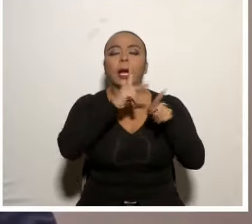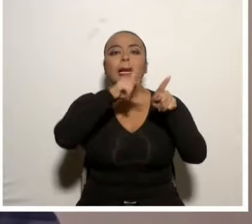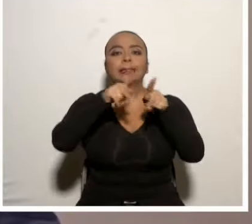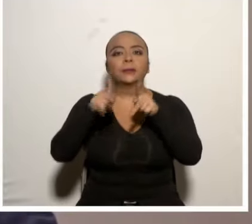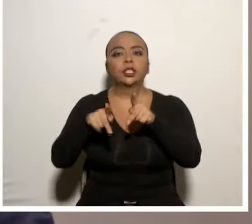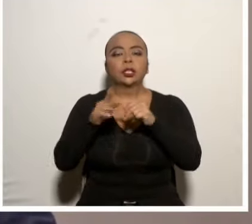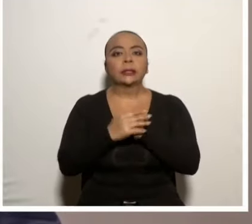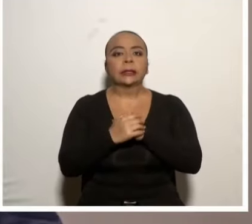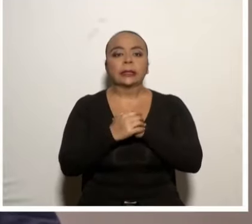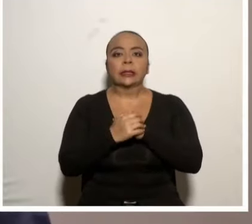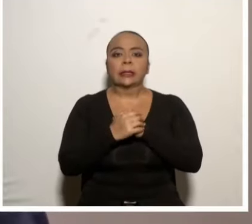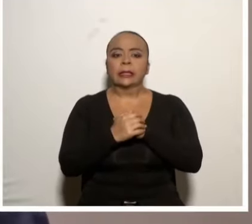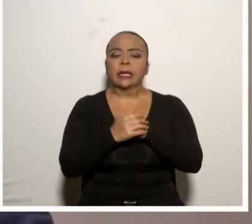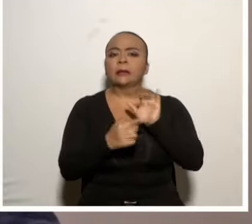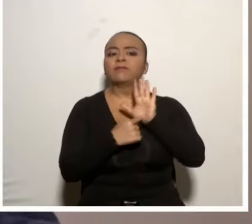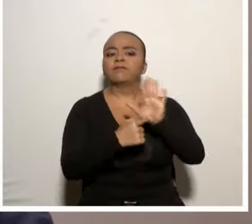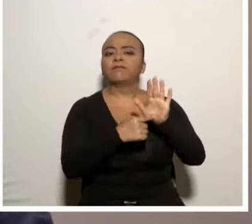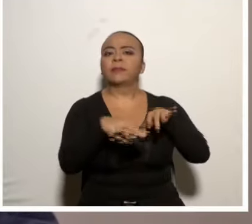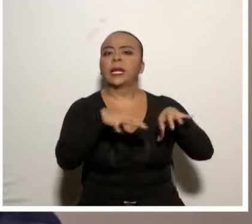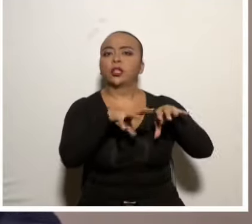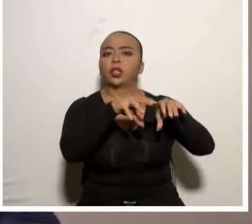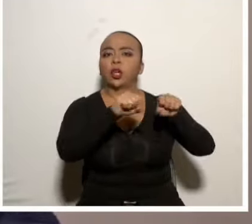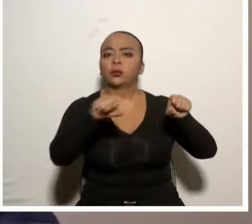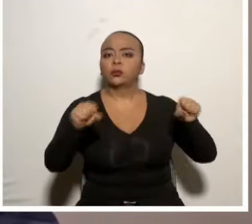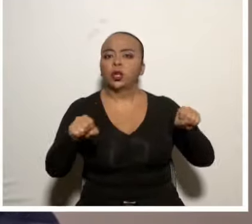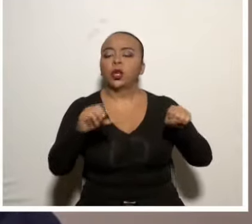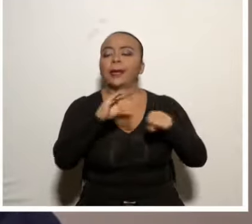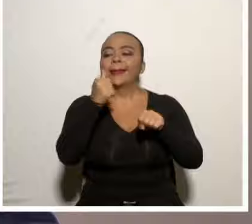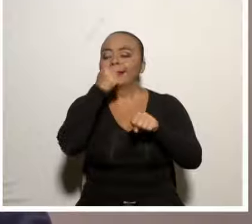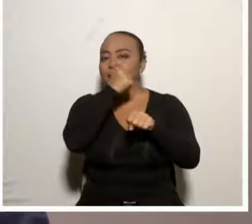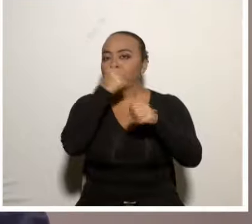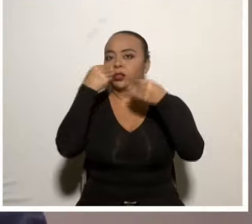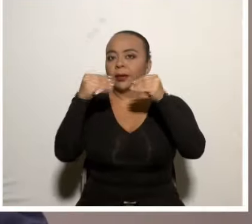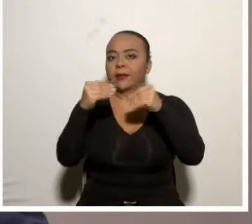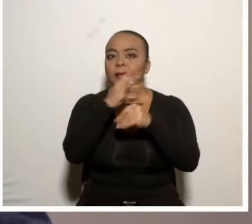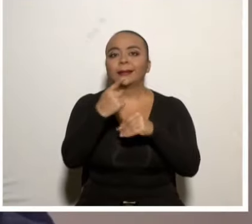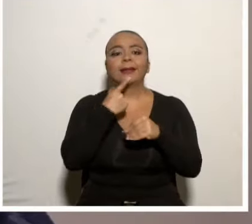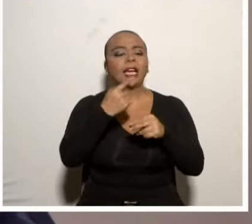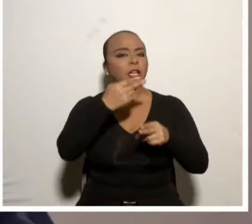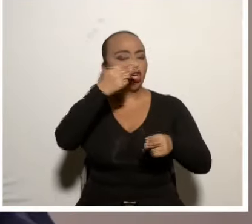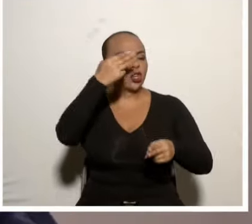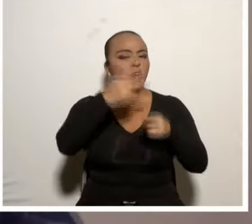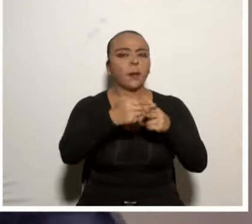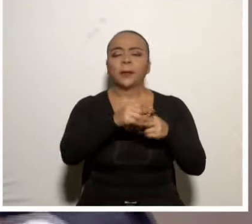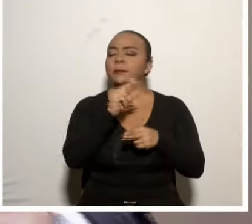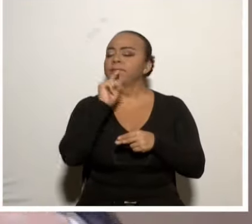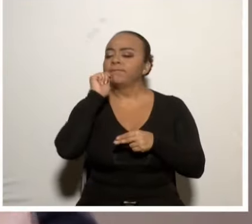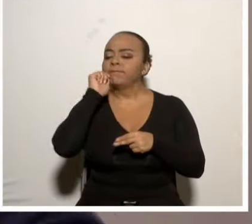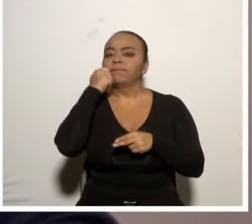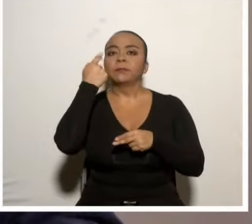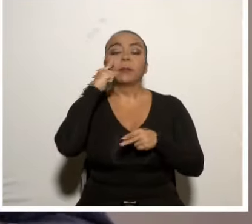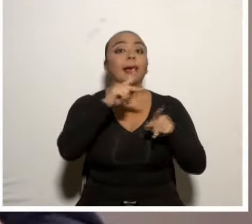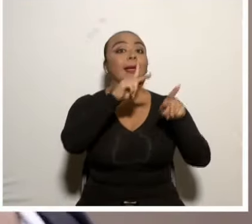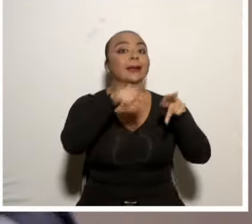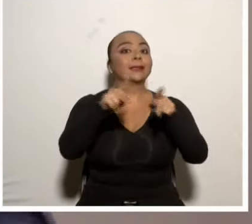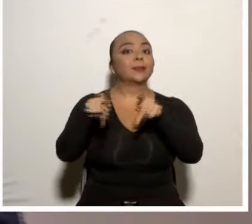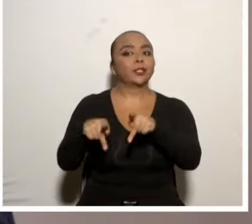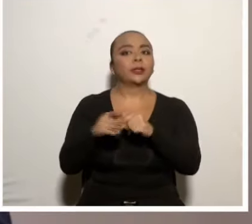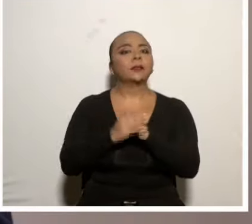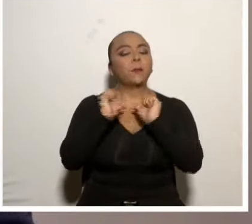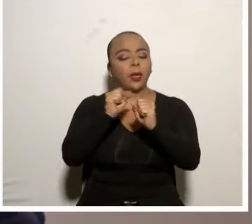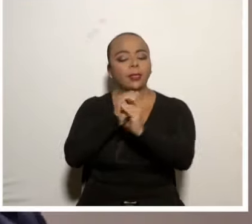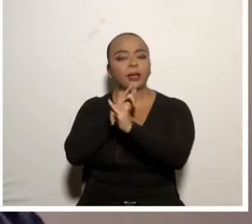señale actos de corrupción, de narcotráfico, y que se le dé el anonimato pleno para que las personas se